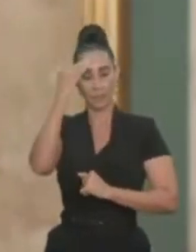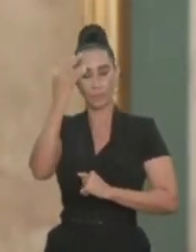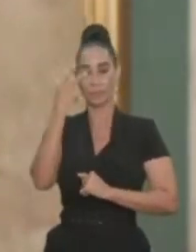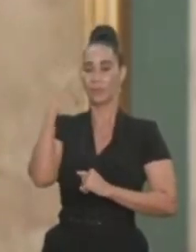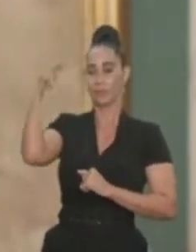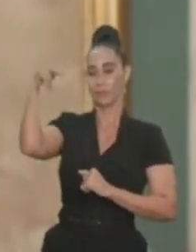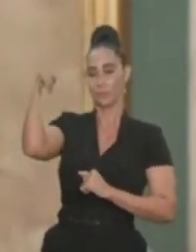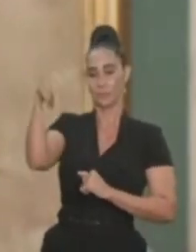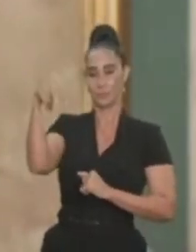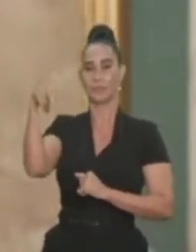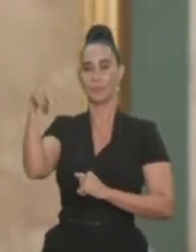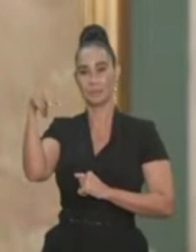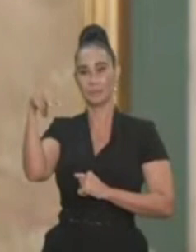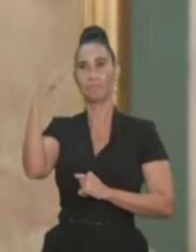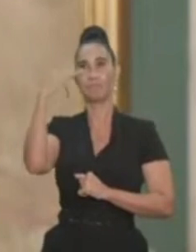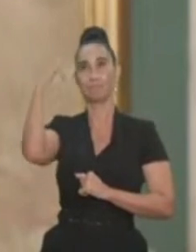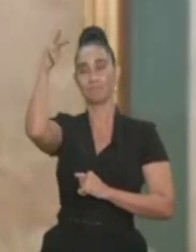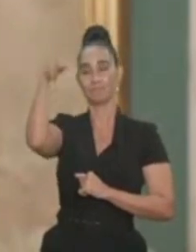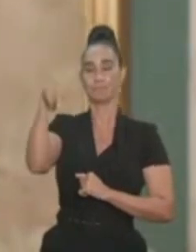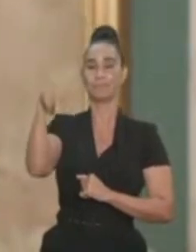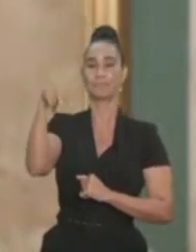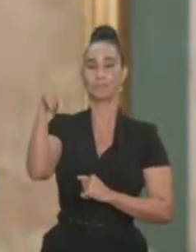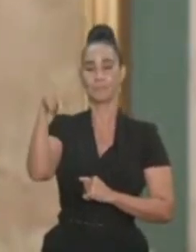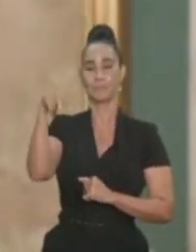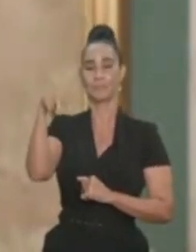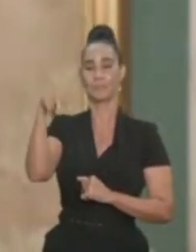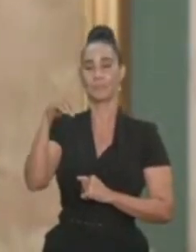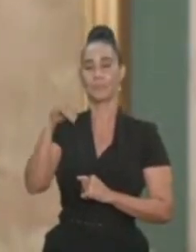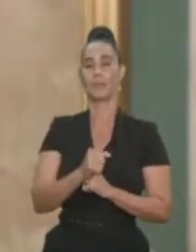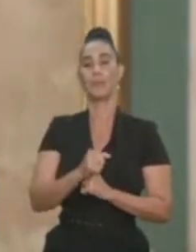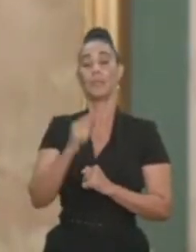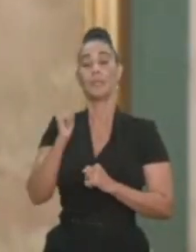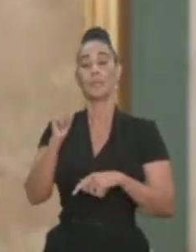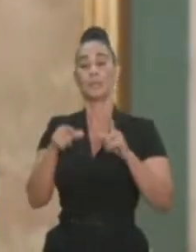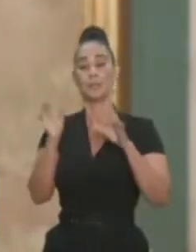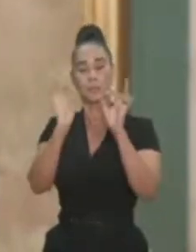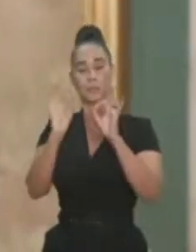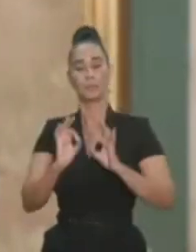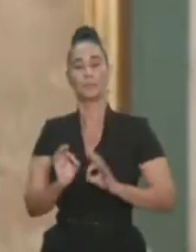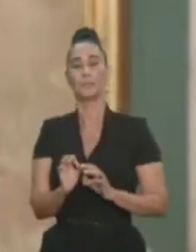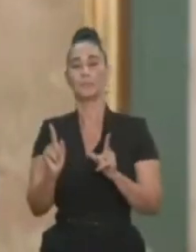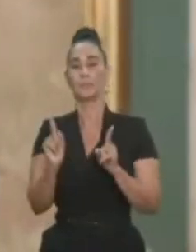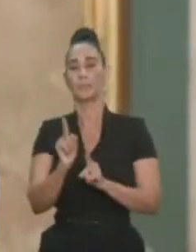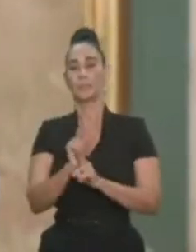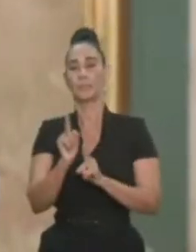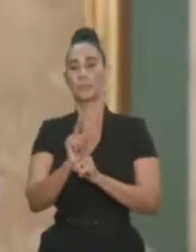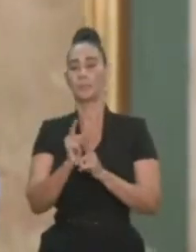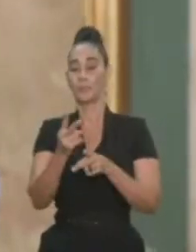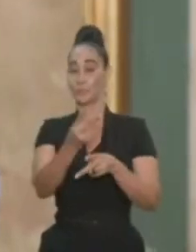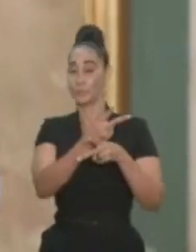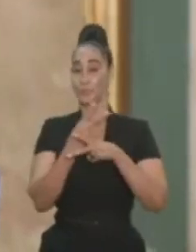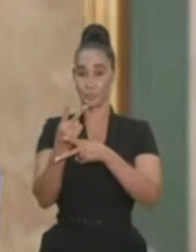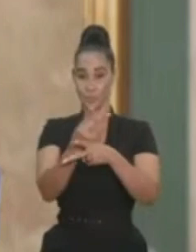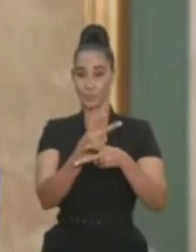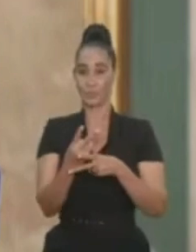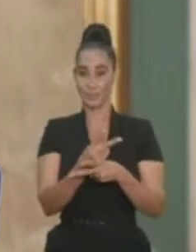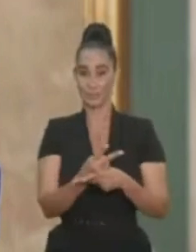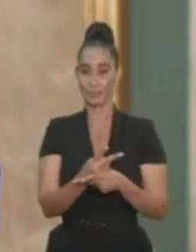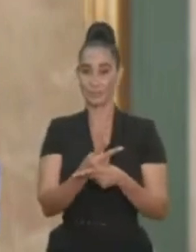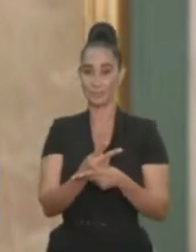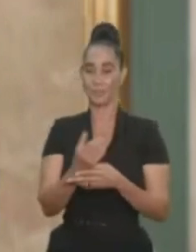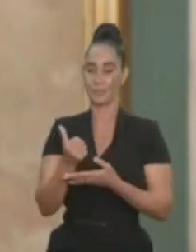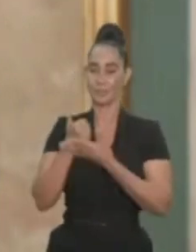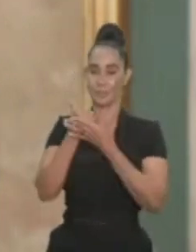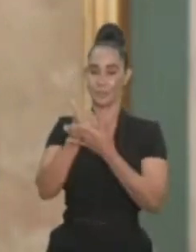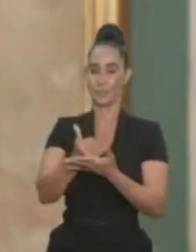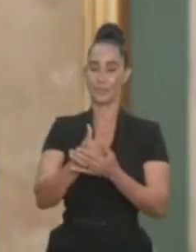mira desde arriba y que en alguna forma también nos cuida y nos